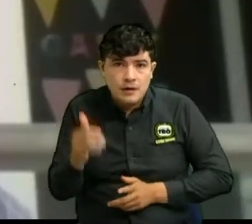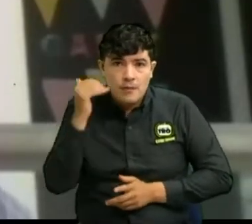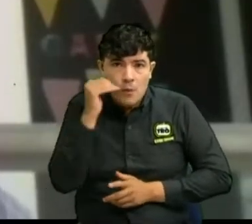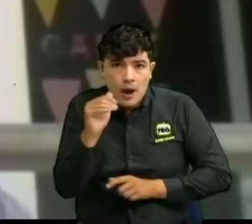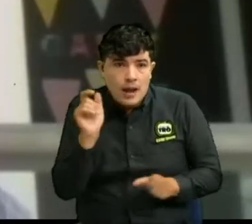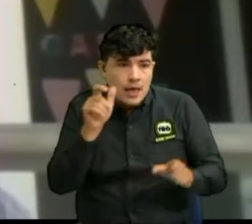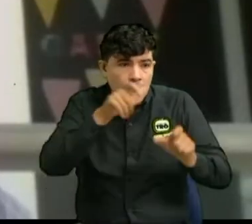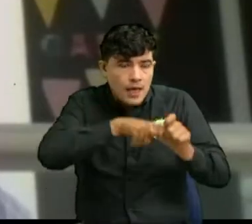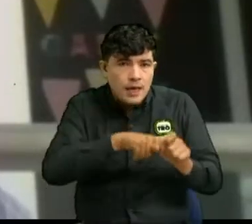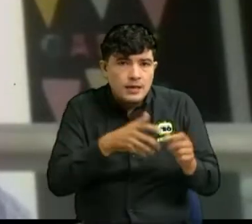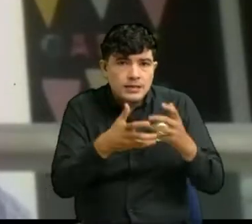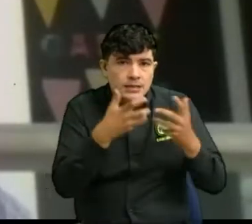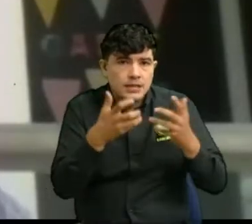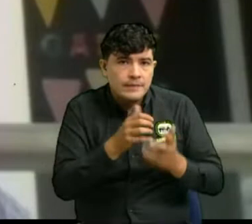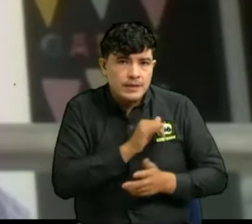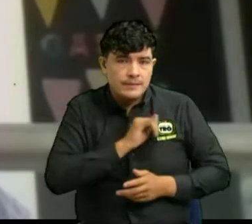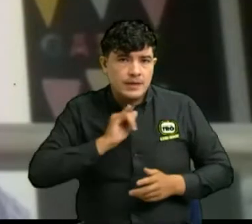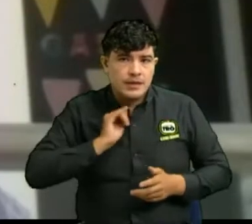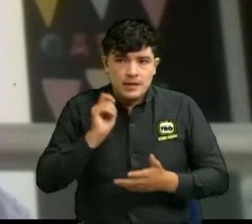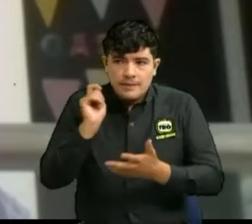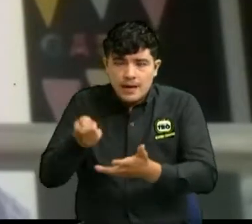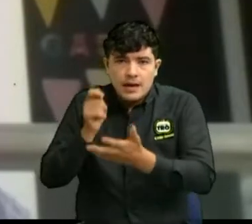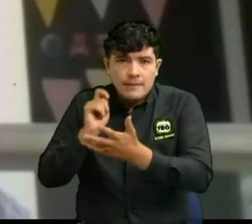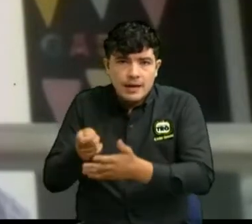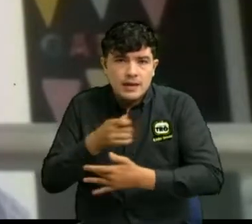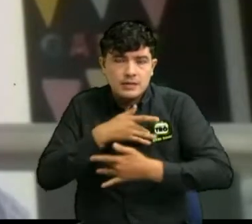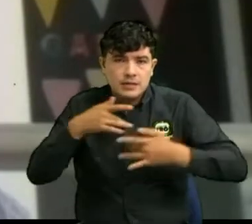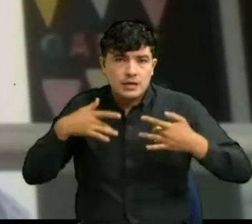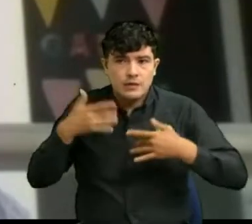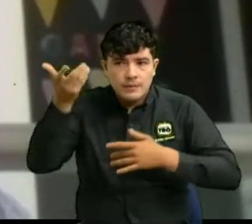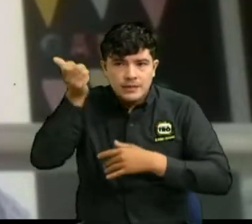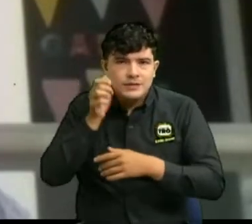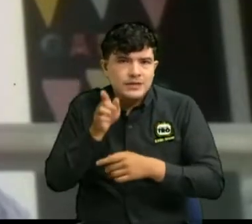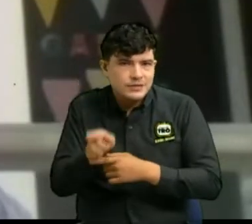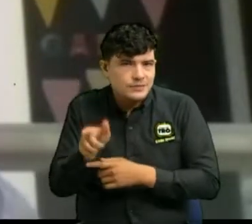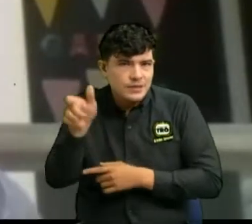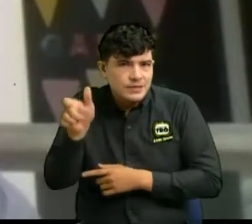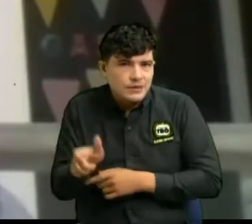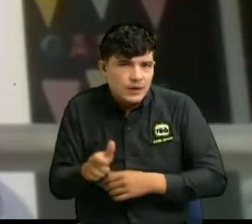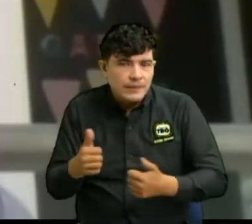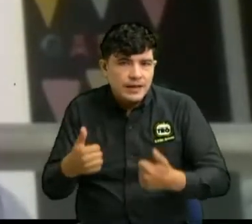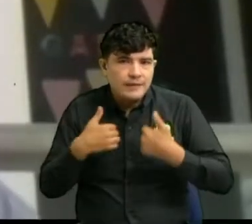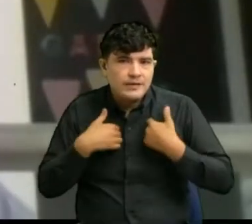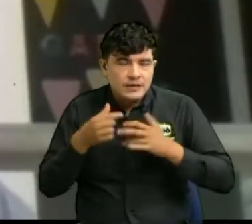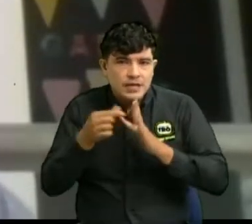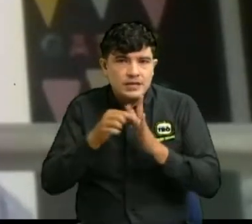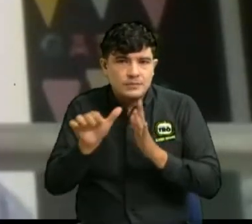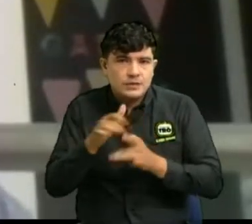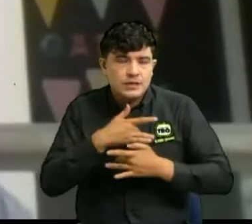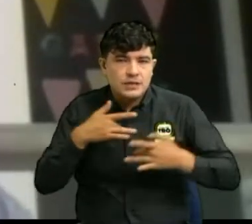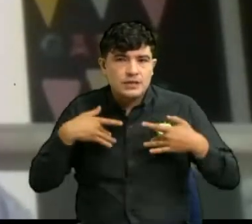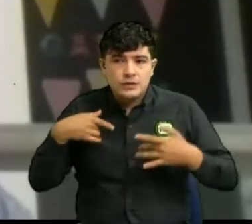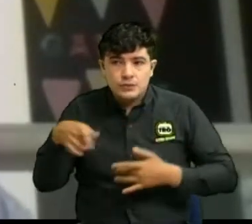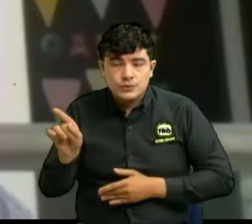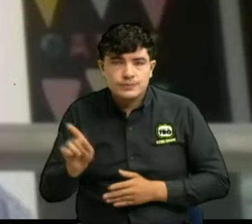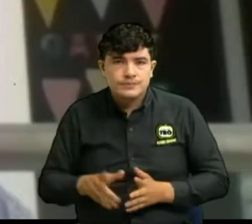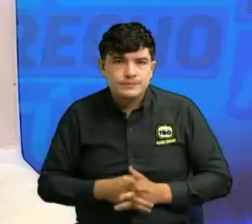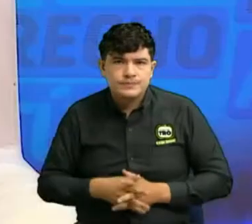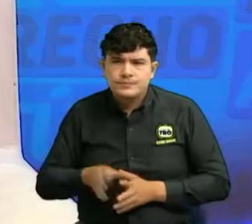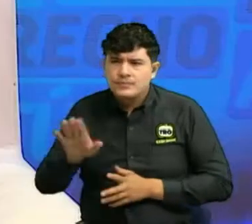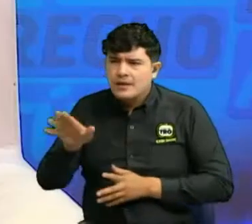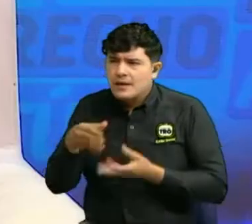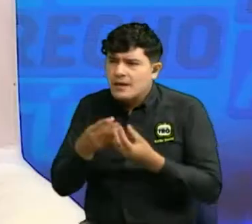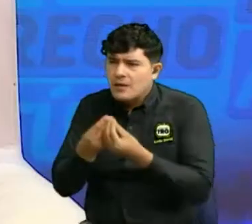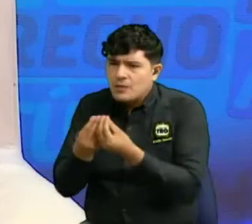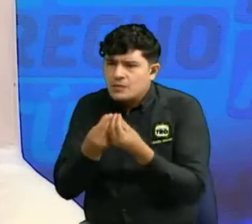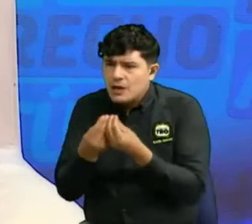sistema como independiente, cotiza salud y pensión, y Ricardo queda de beneficiario de la esposa en salud. ¿Y el consejo sería que